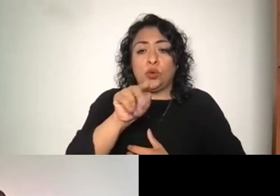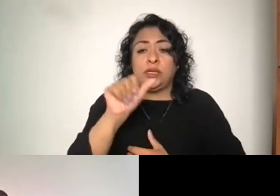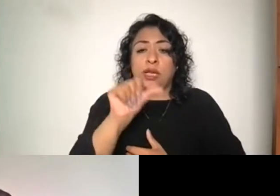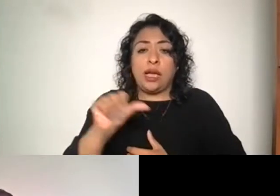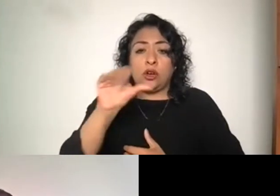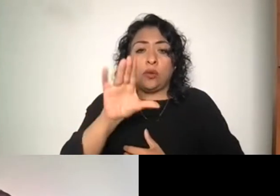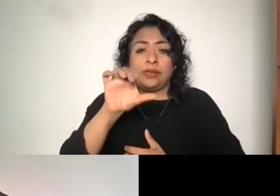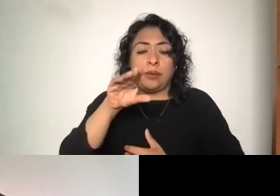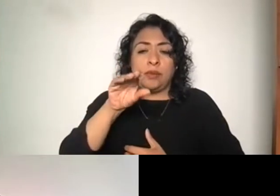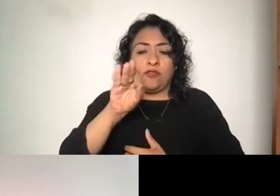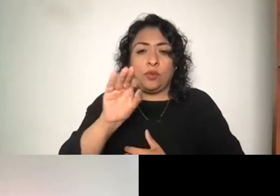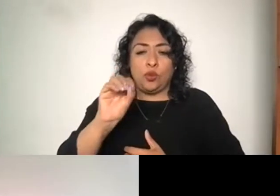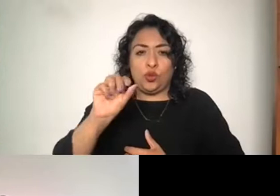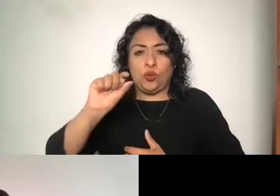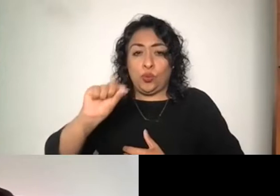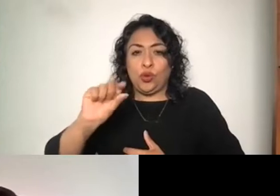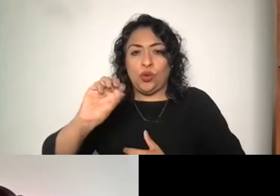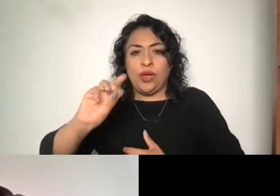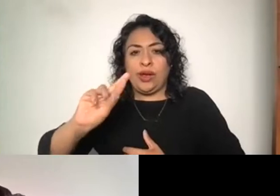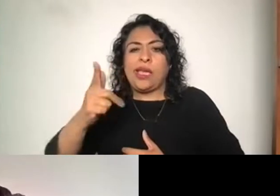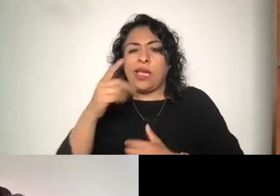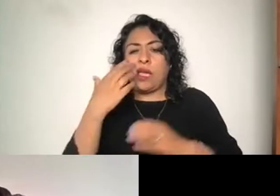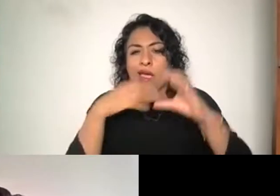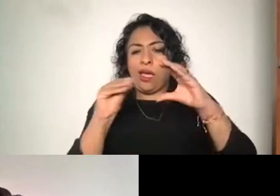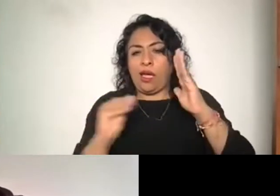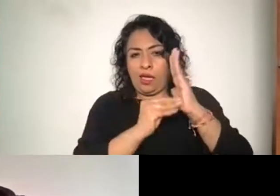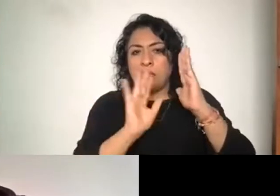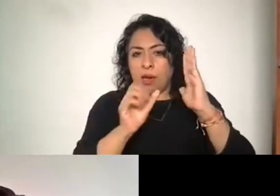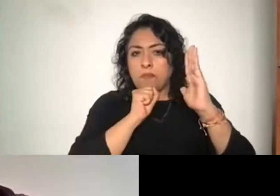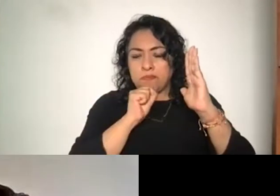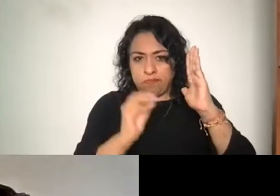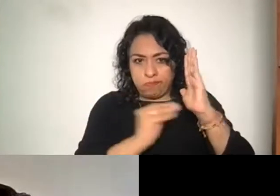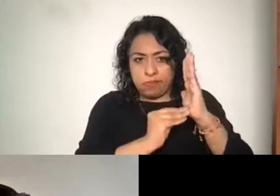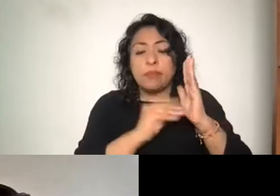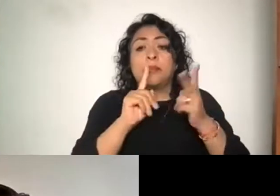cristina.ruiz@cemefi.org. Esta información ya la pusimos en el chat. Para